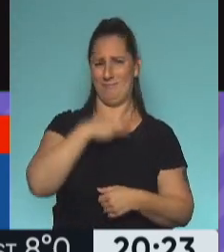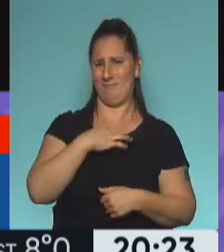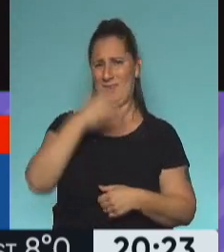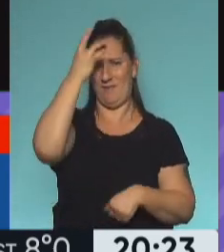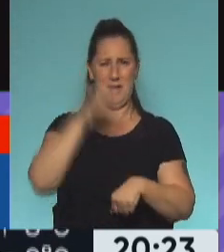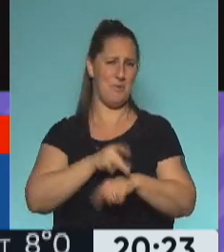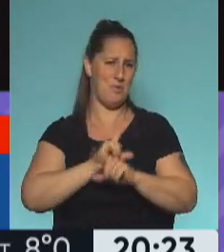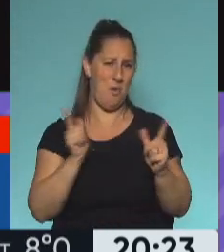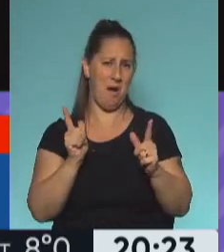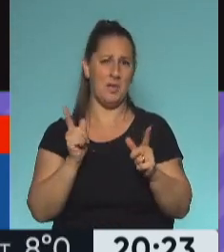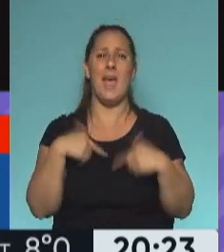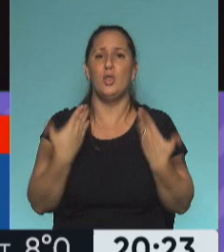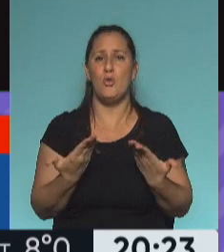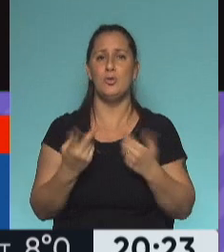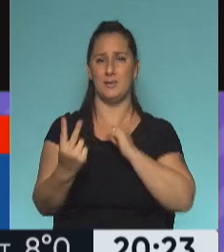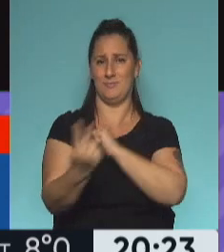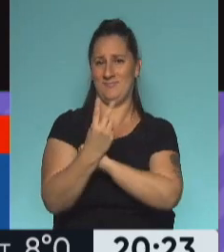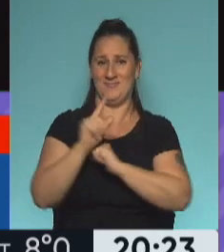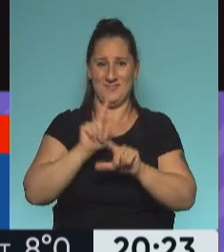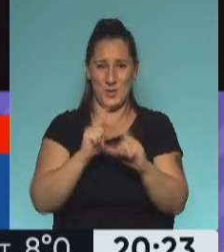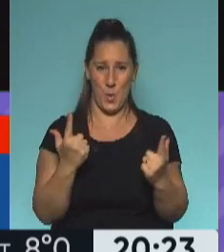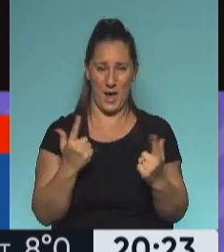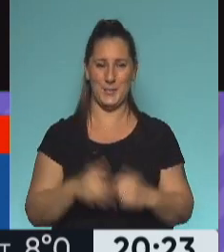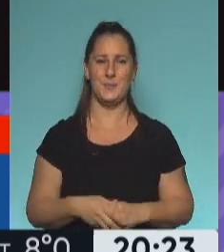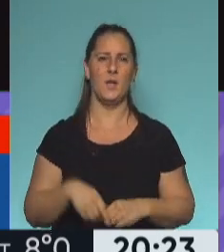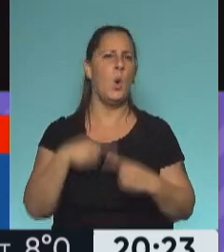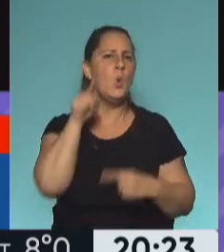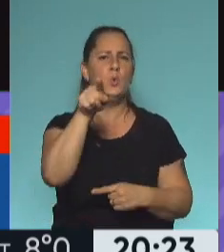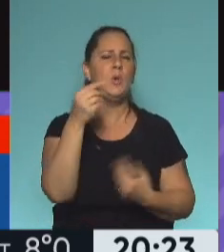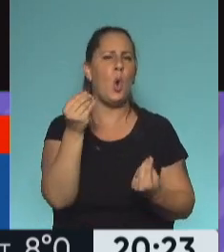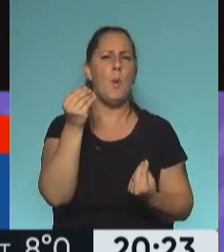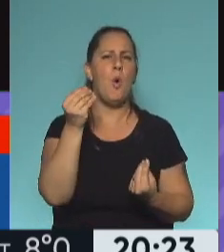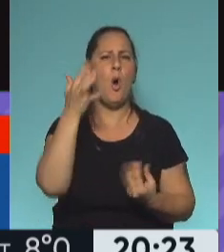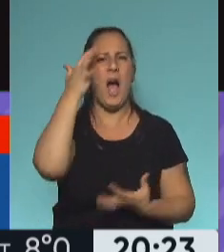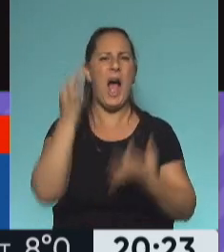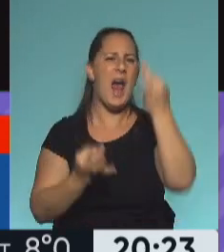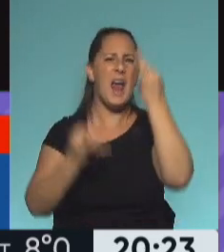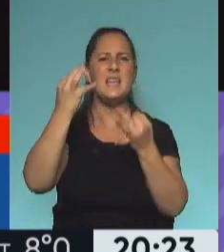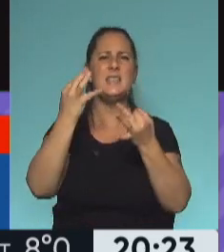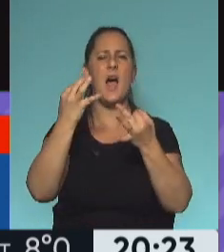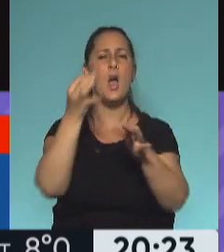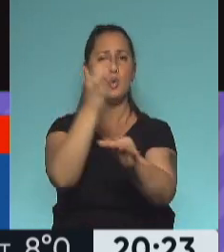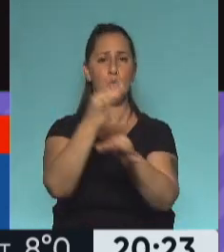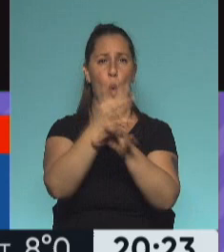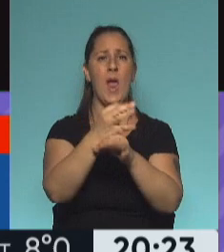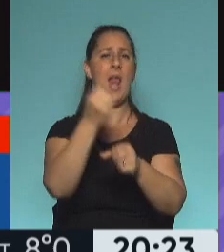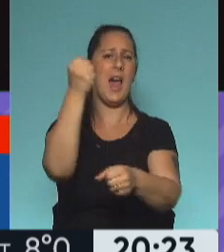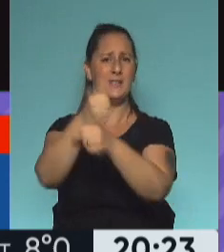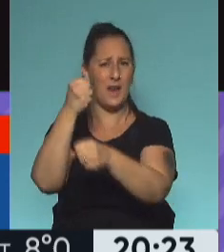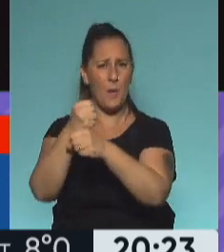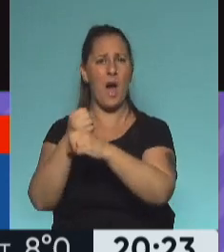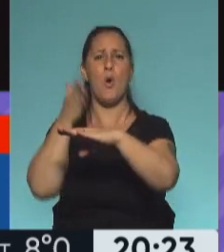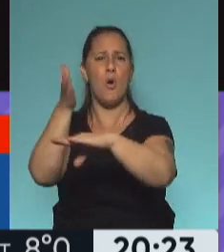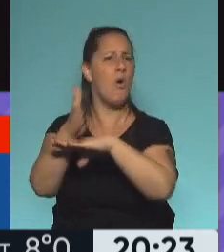dejan de cuidarse. Doctor, y en En este realidad, sentido, ¿cómo analiza usted, por ejemplo, la presencialidad en ámbitos laborales y en